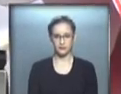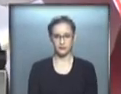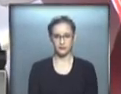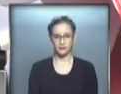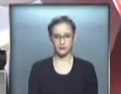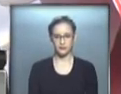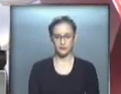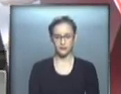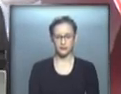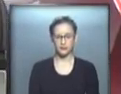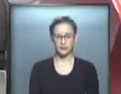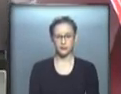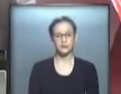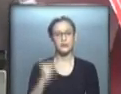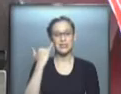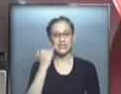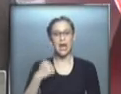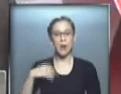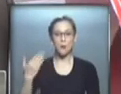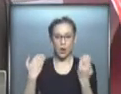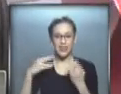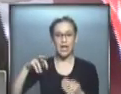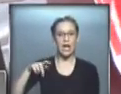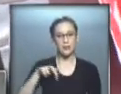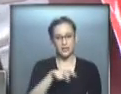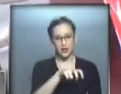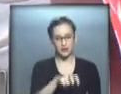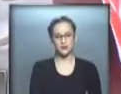ya camina en su habitación